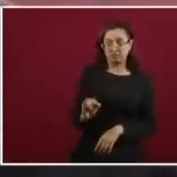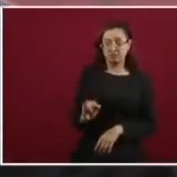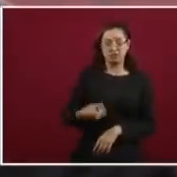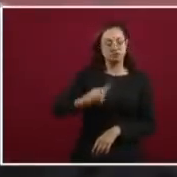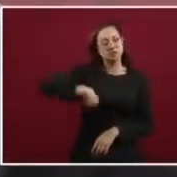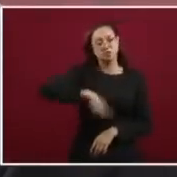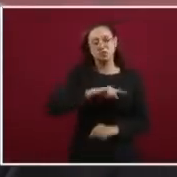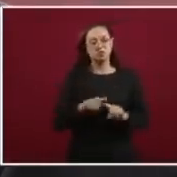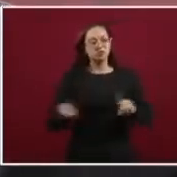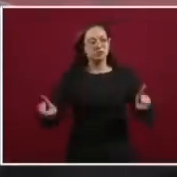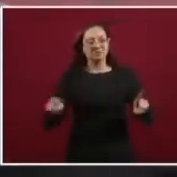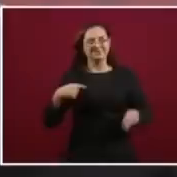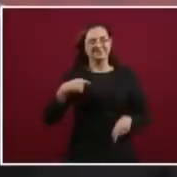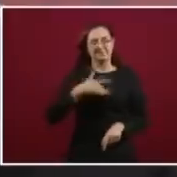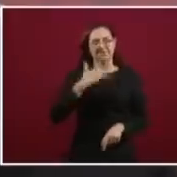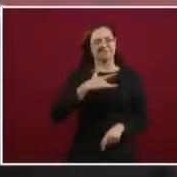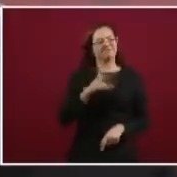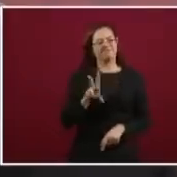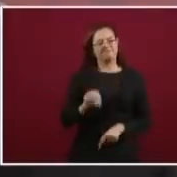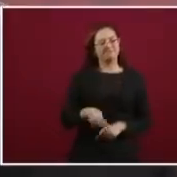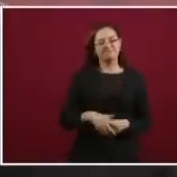ese es otro matiz